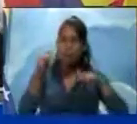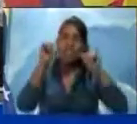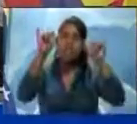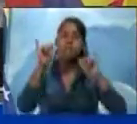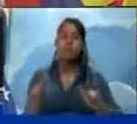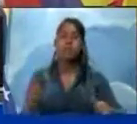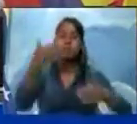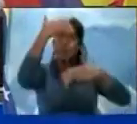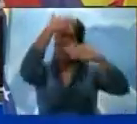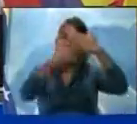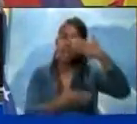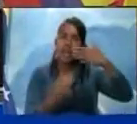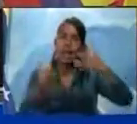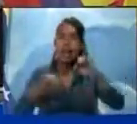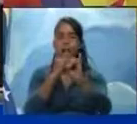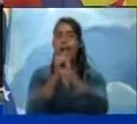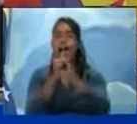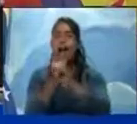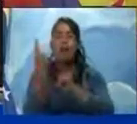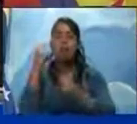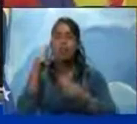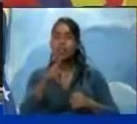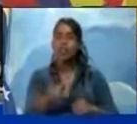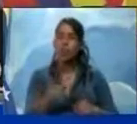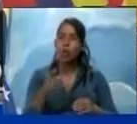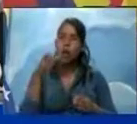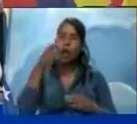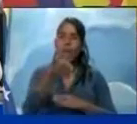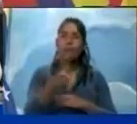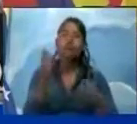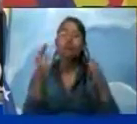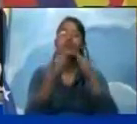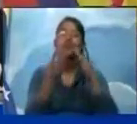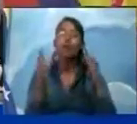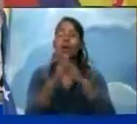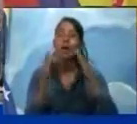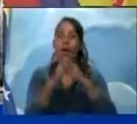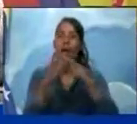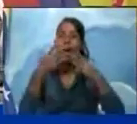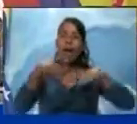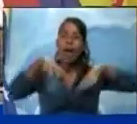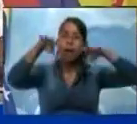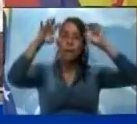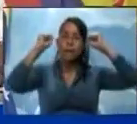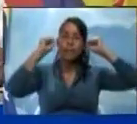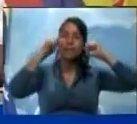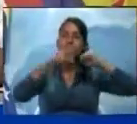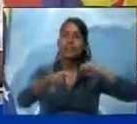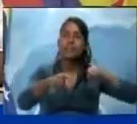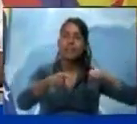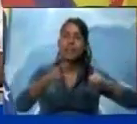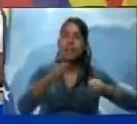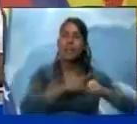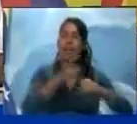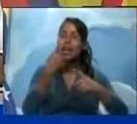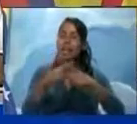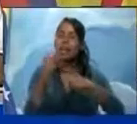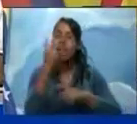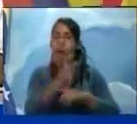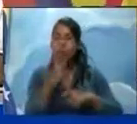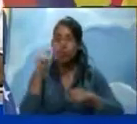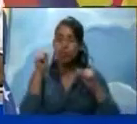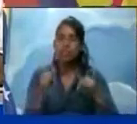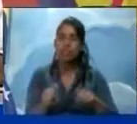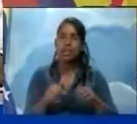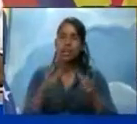en el portal hay oportunidad para que usted en su casa aprenda el hebreo.